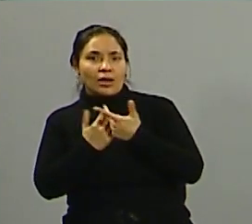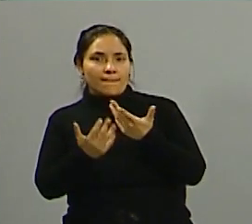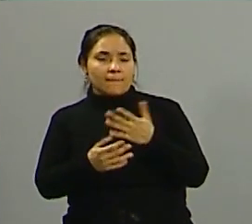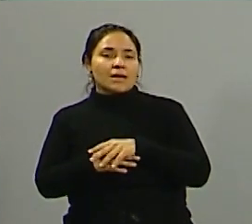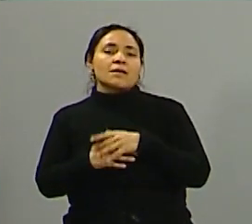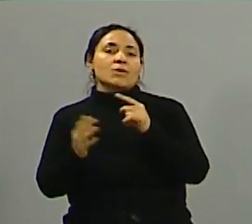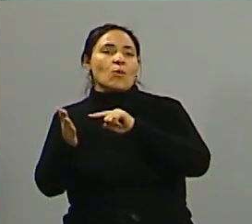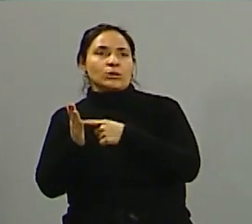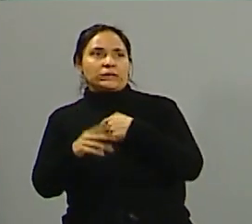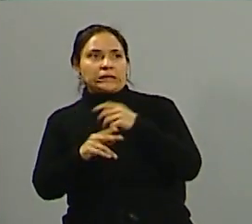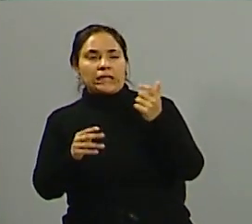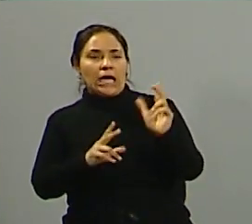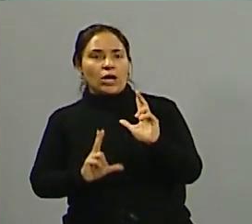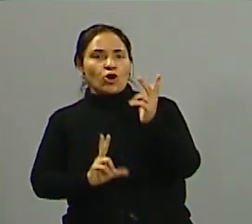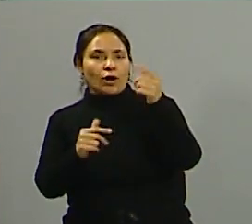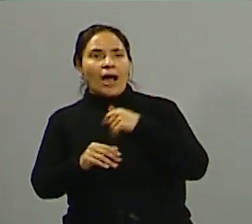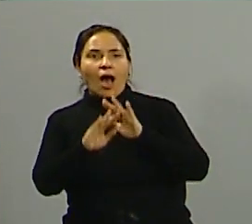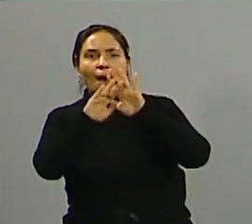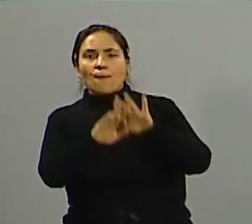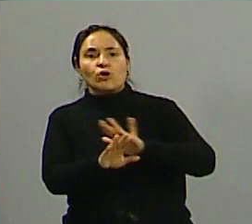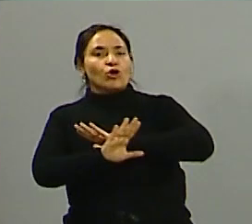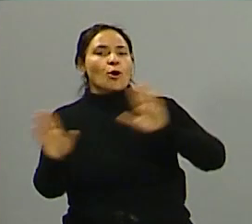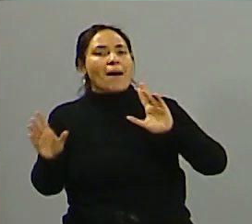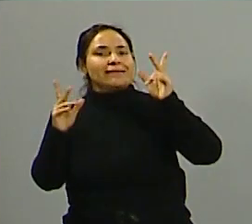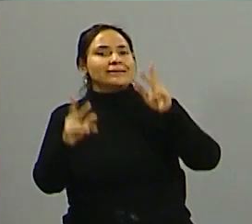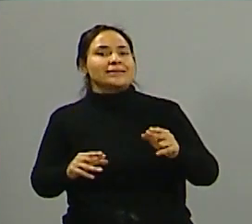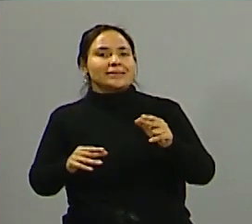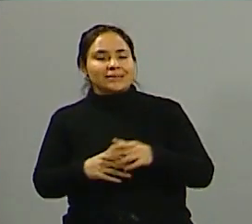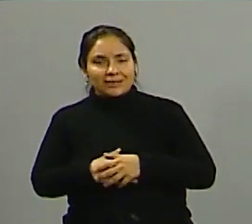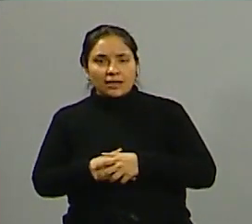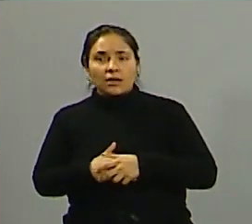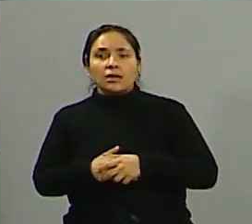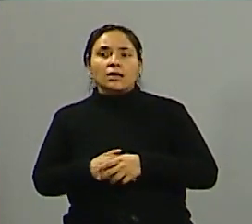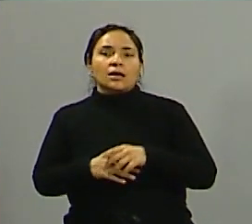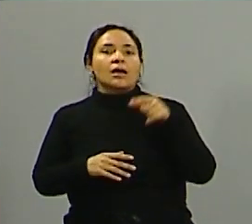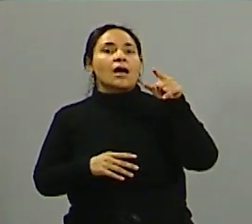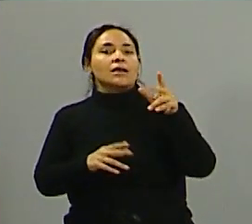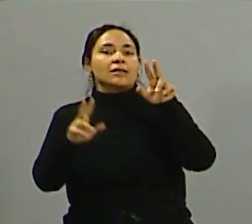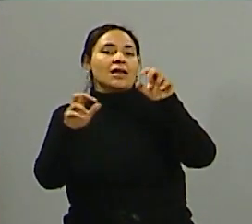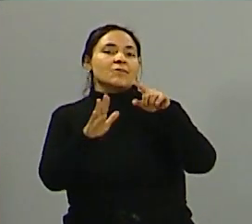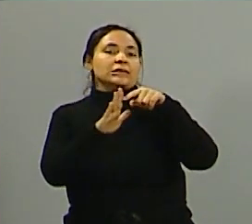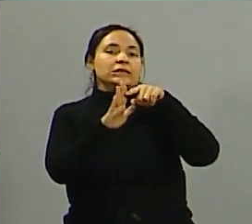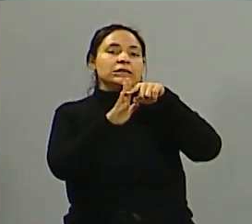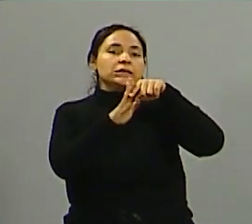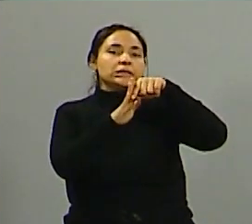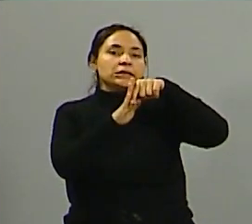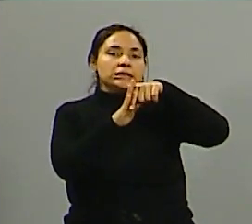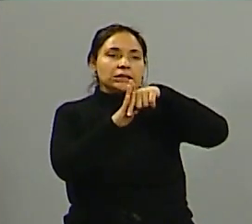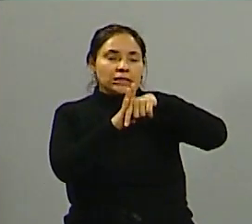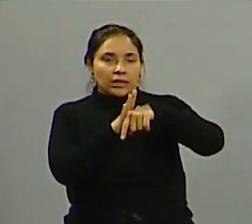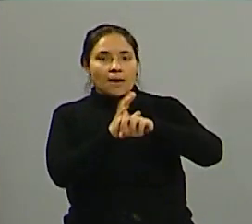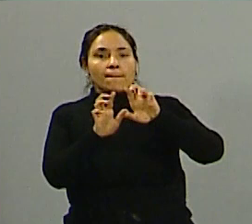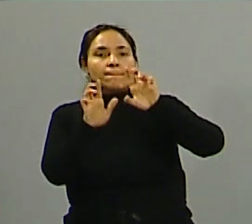¿no? Entonces acá empieza, podríamos decir en términos de decadencia, todo ese plan